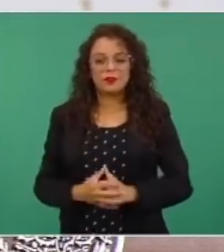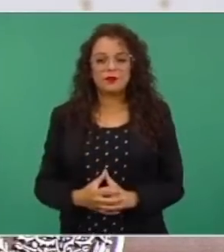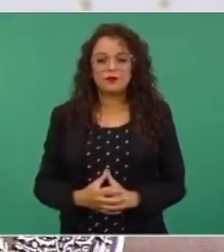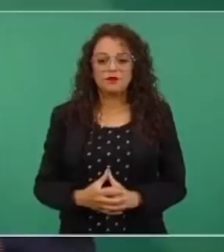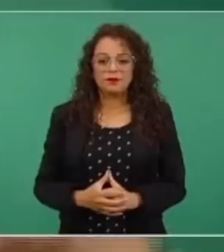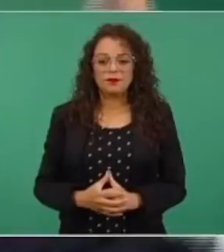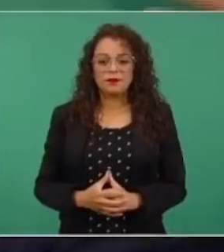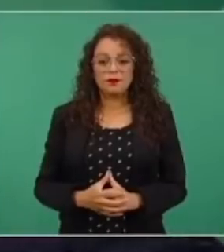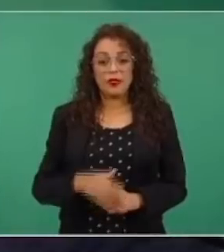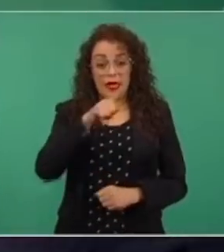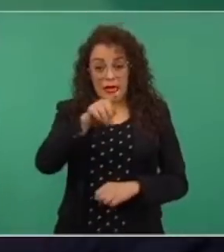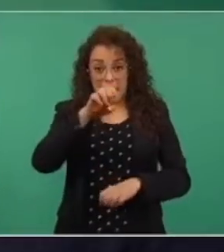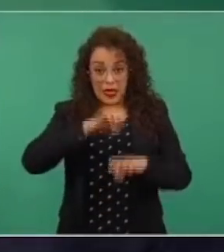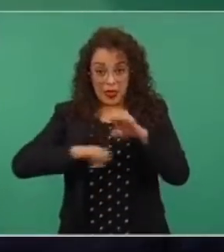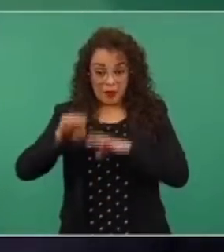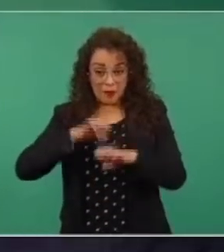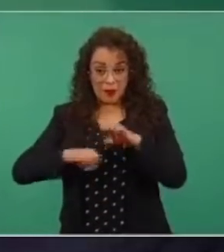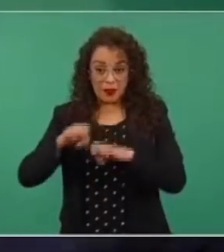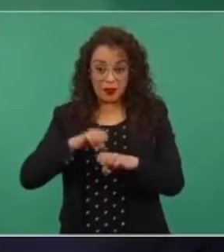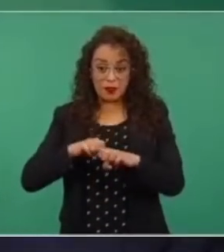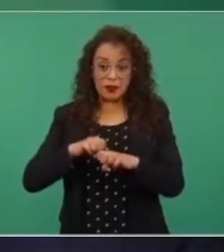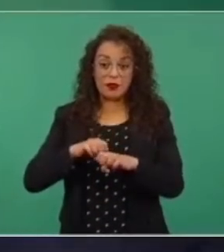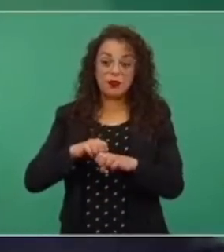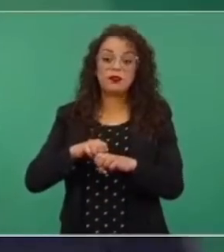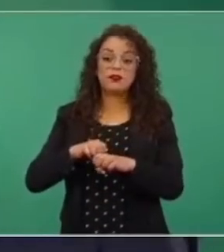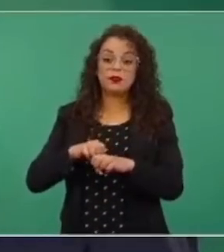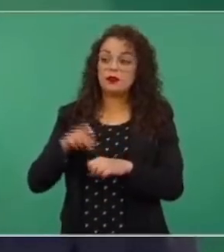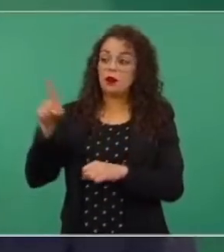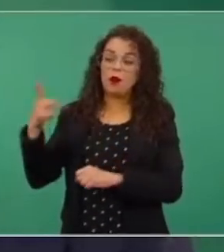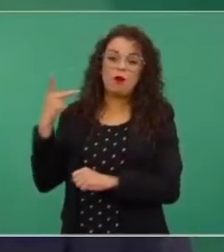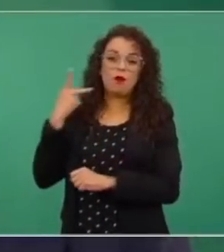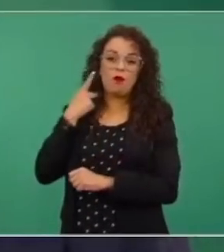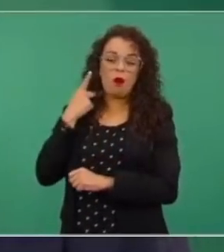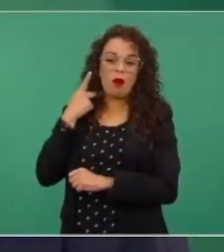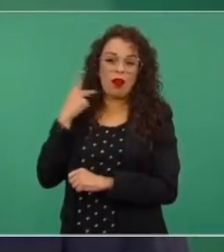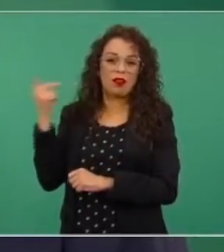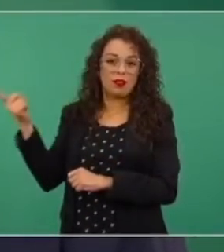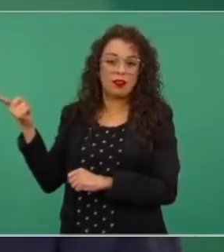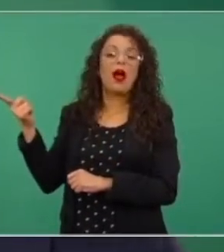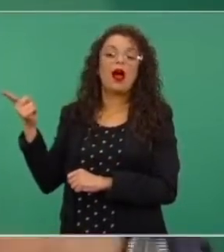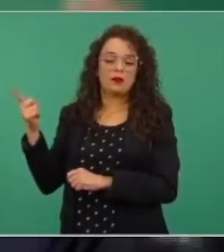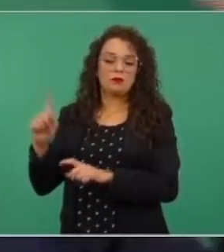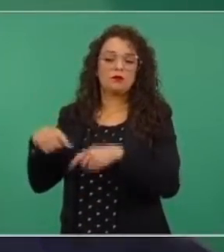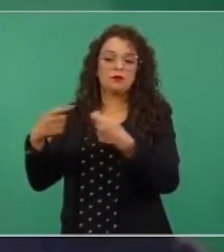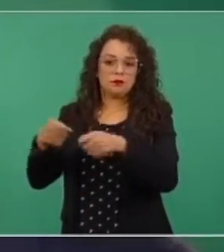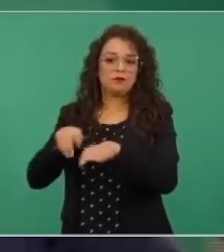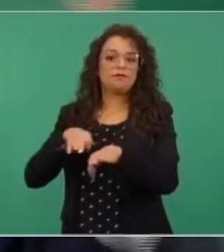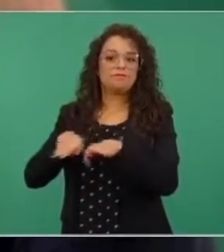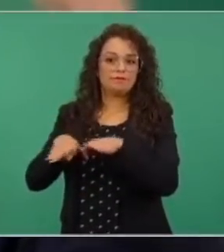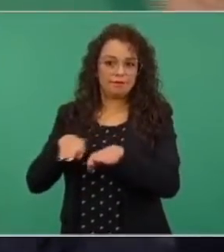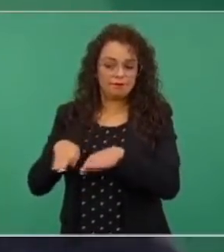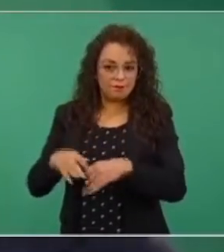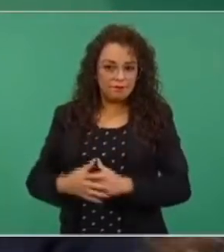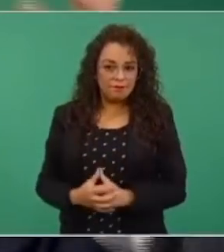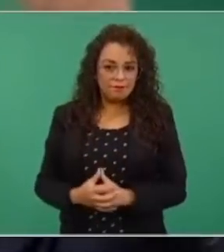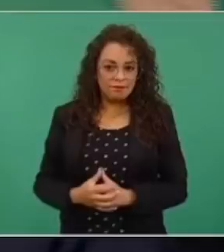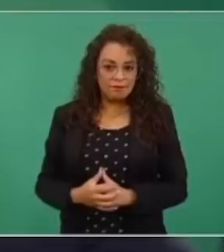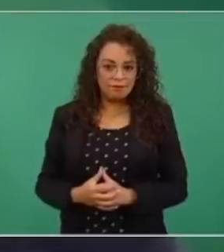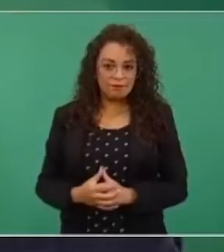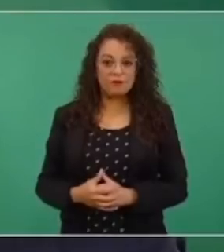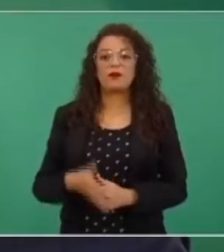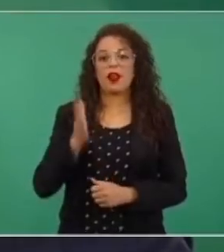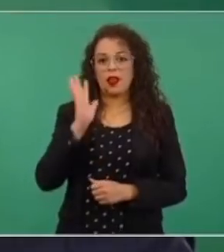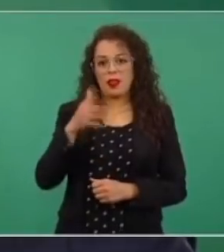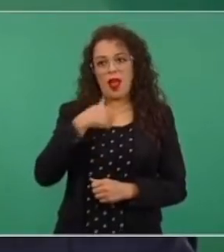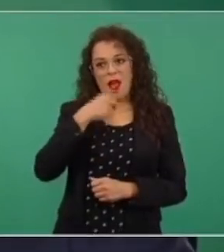empresas contratan a esos políticos entreguistas. Ya hemos hablado de cómo se llevó